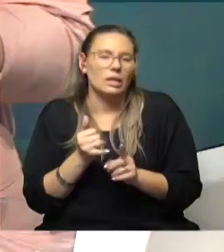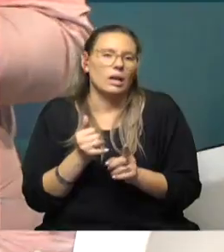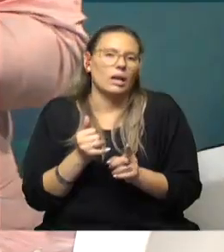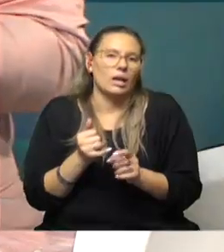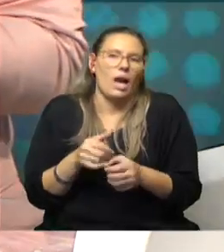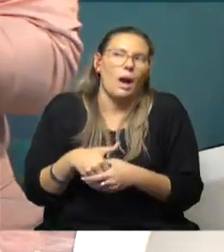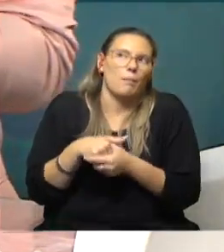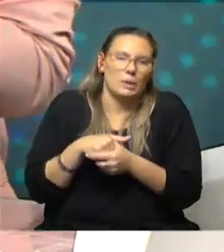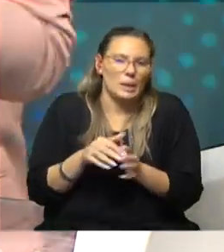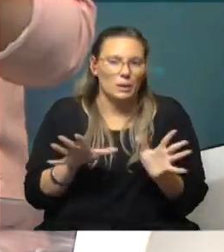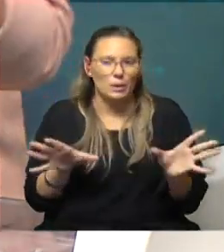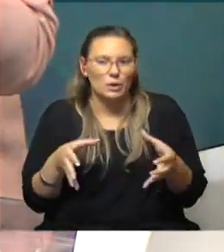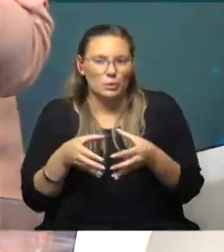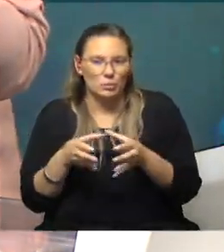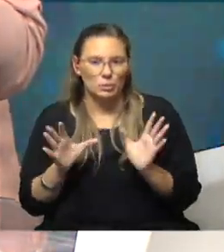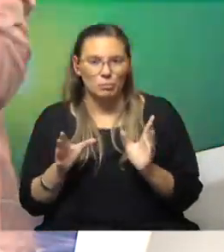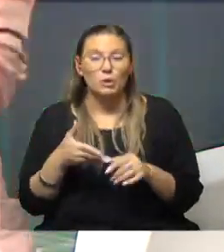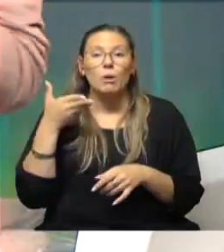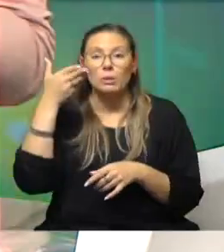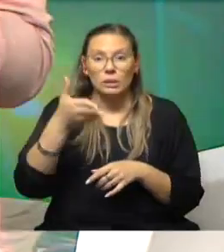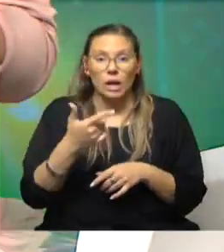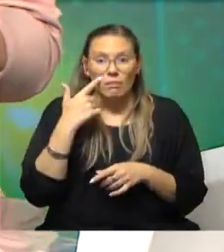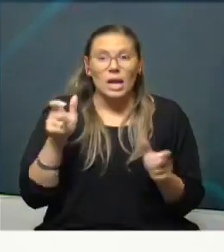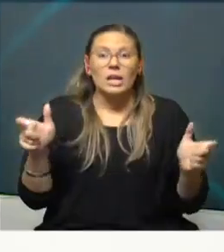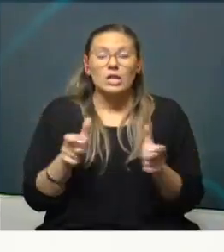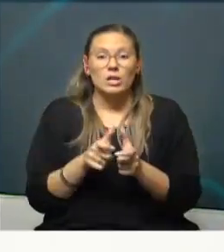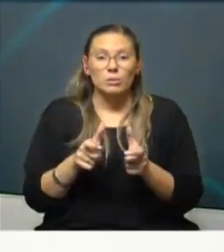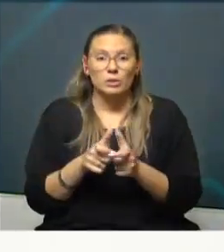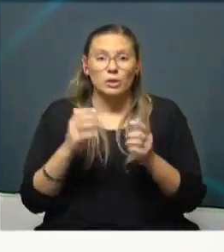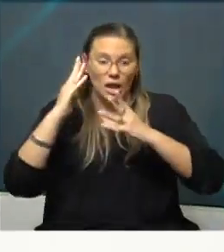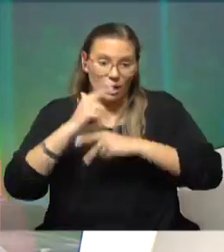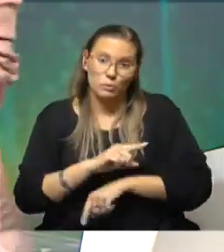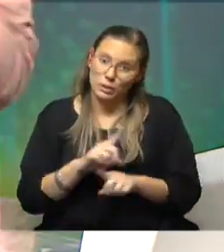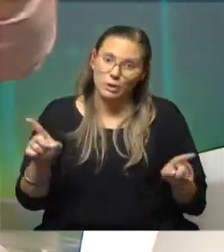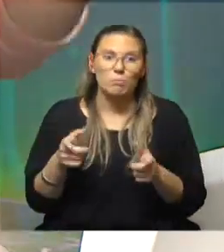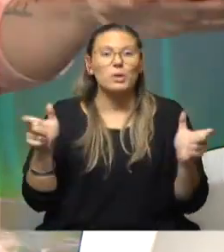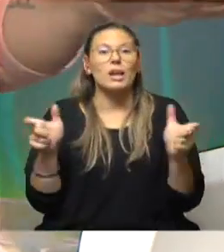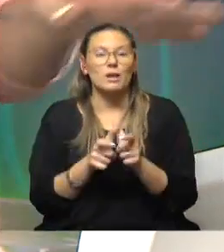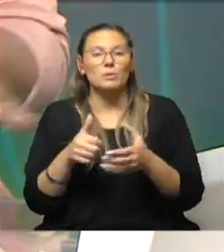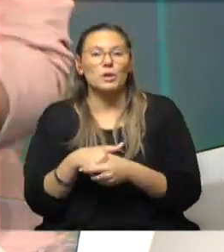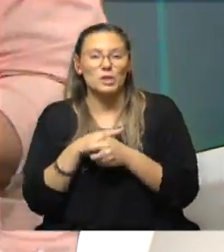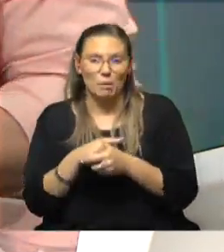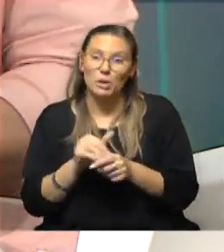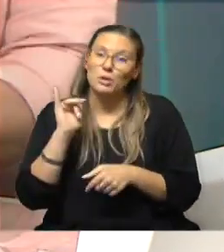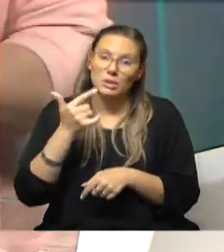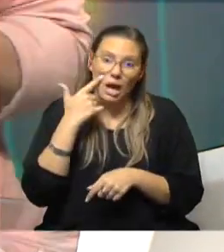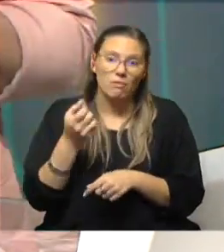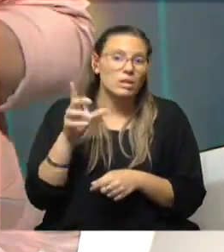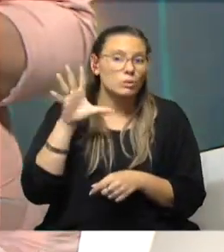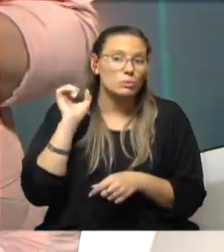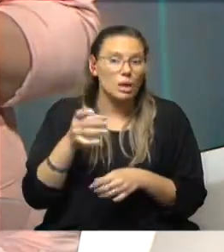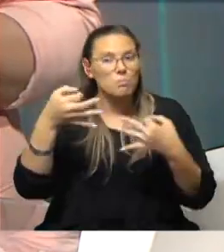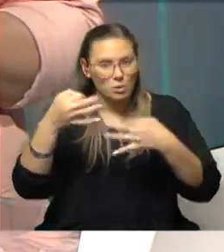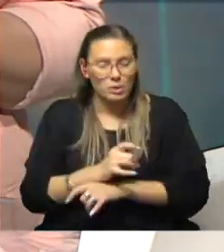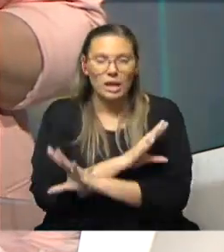Claro. Perfecto. Bueno, vamos a tener que ir hasta ahí entonces. A la reunión de amigos. A la ducha no, pero a la reunión de amigos. Exacto. Capaz que llegamos. Martín, bien hecha